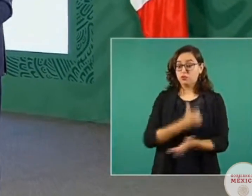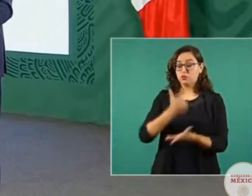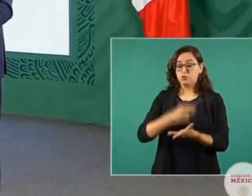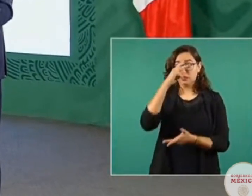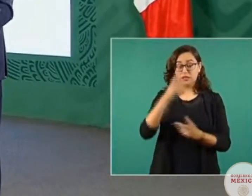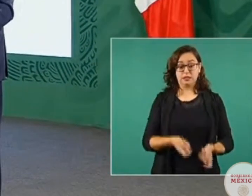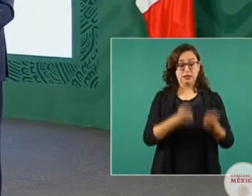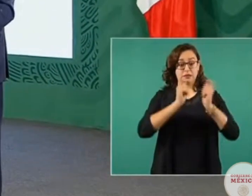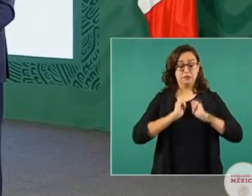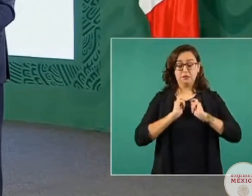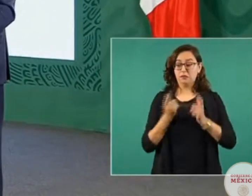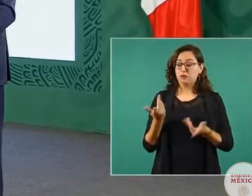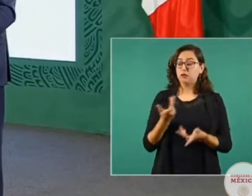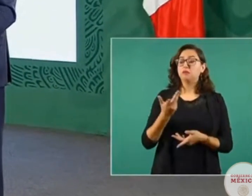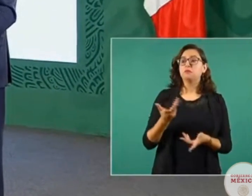pagaron